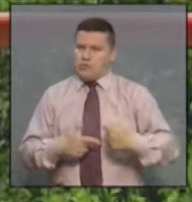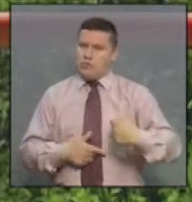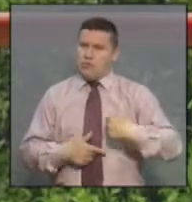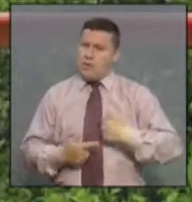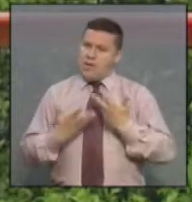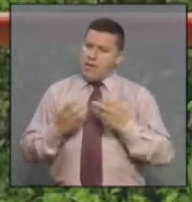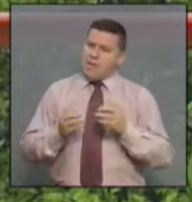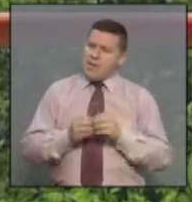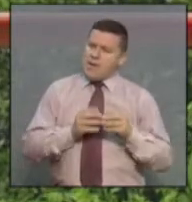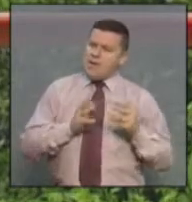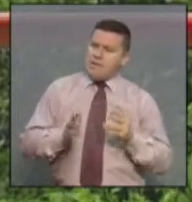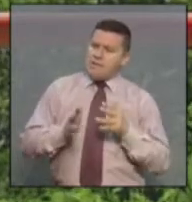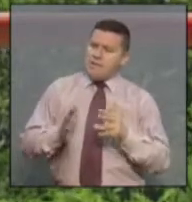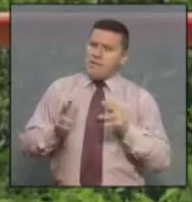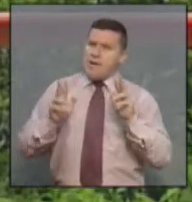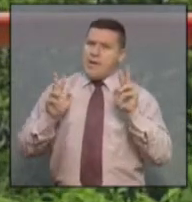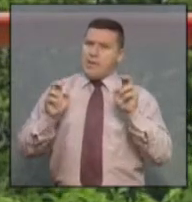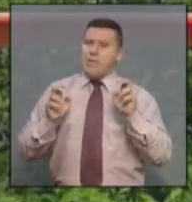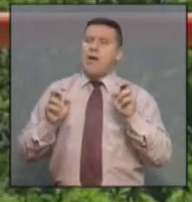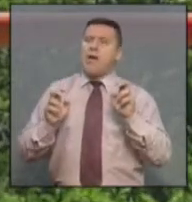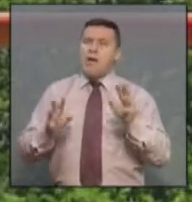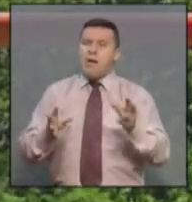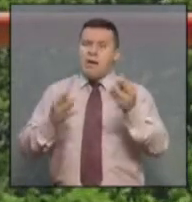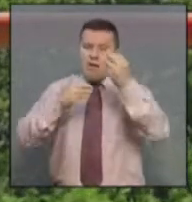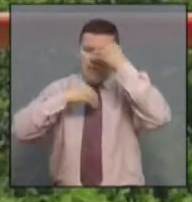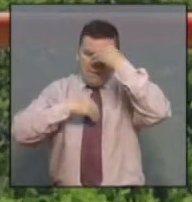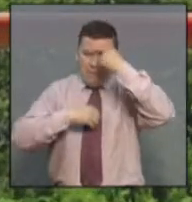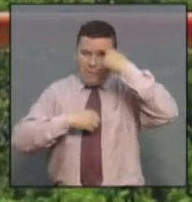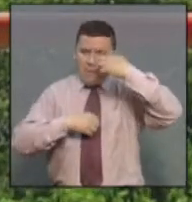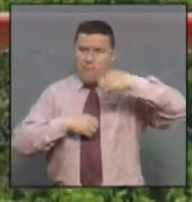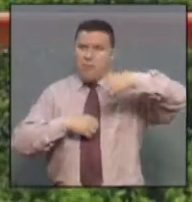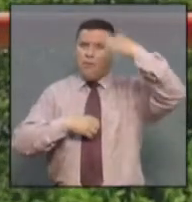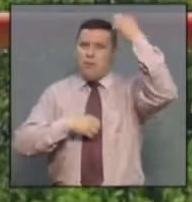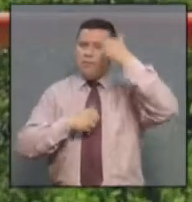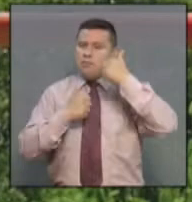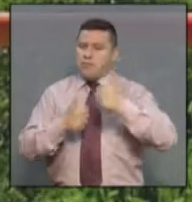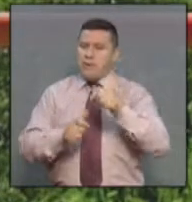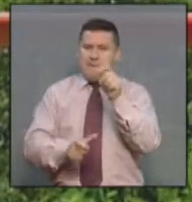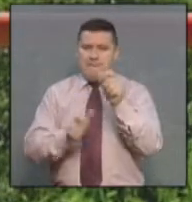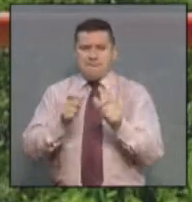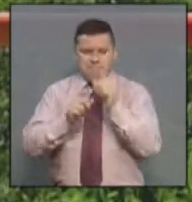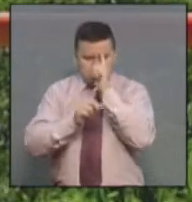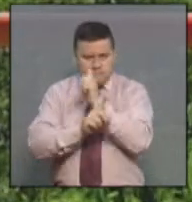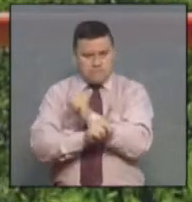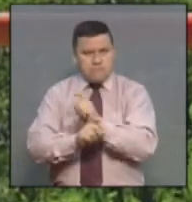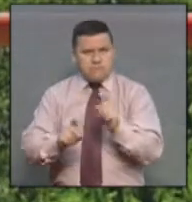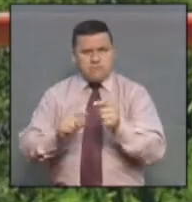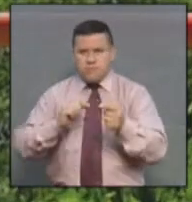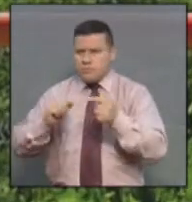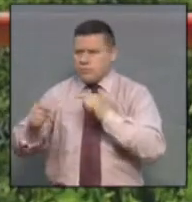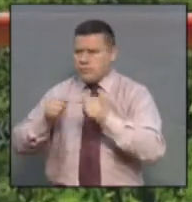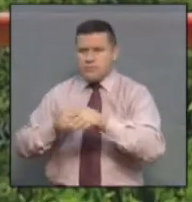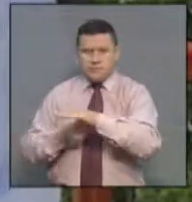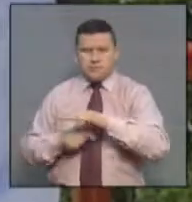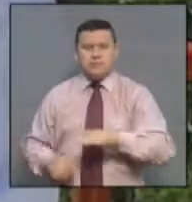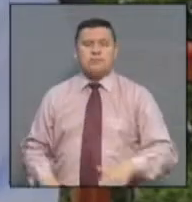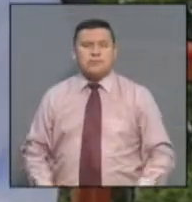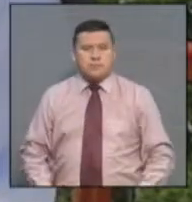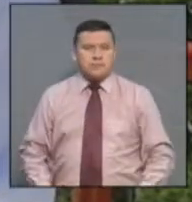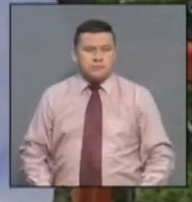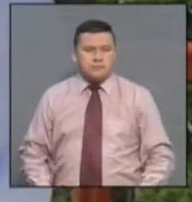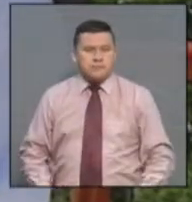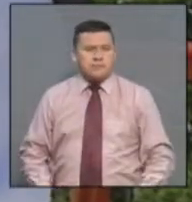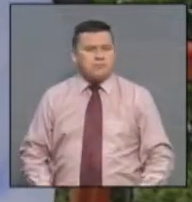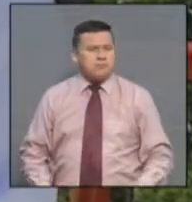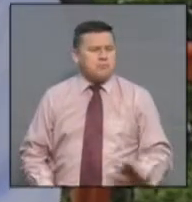los queremos capacitar en ese tema para que ellos profesionalmente sean personas idóneas en el debate de lo público. Luego de